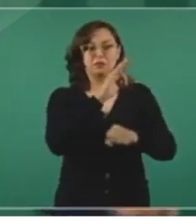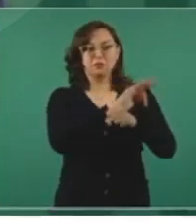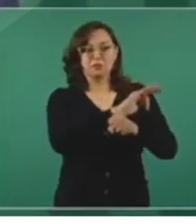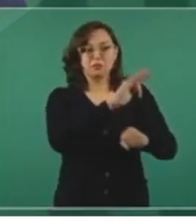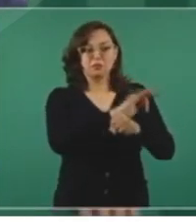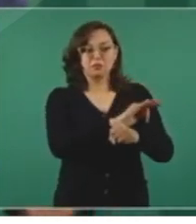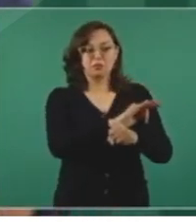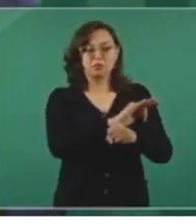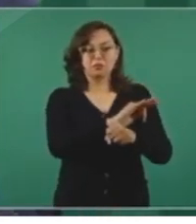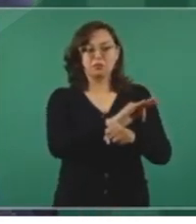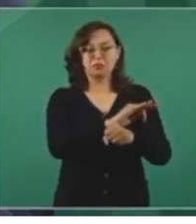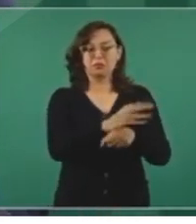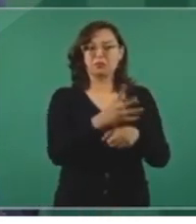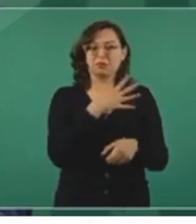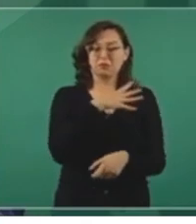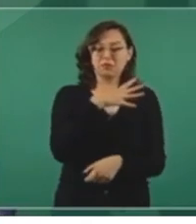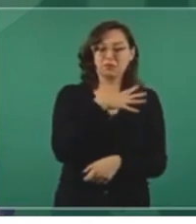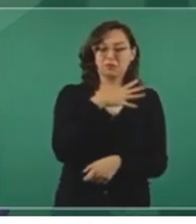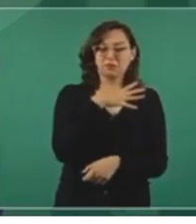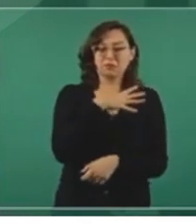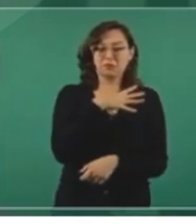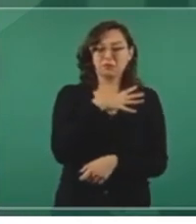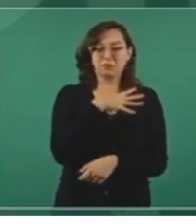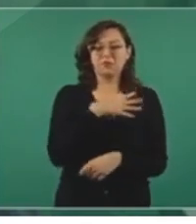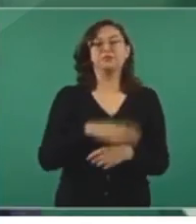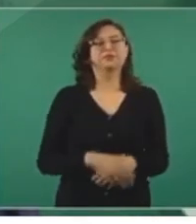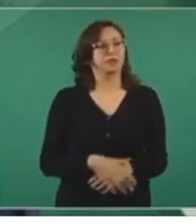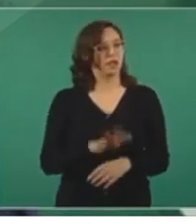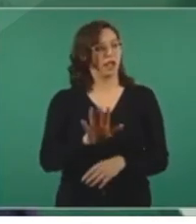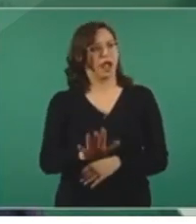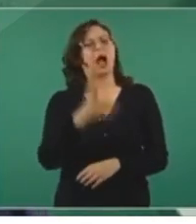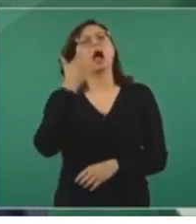si se tratara de un gerente